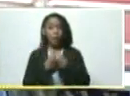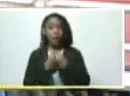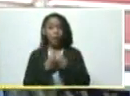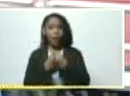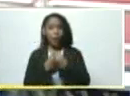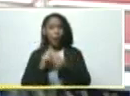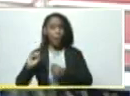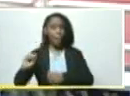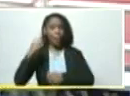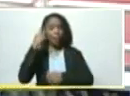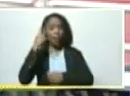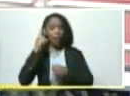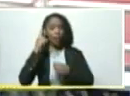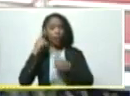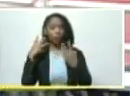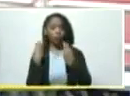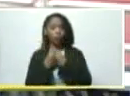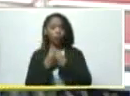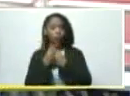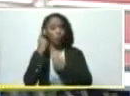la primera compañera,